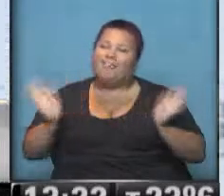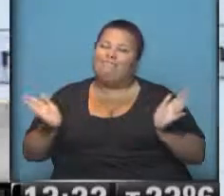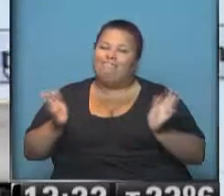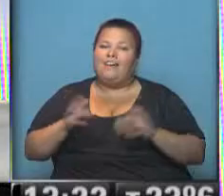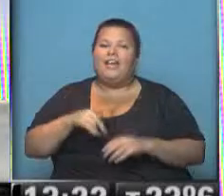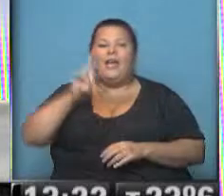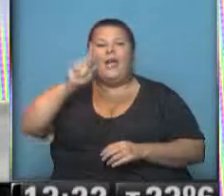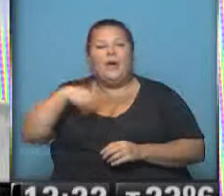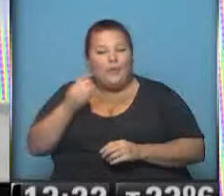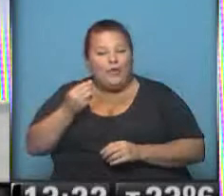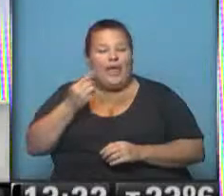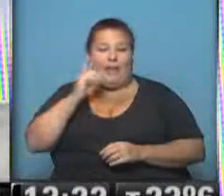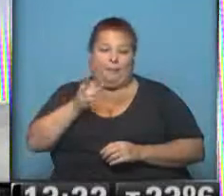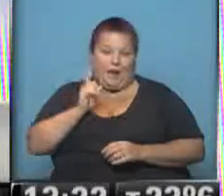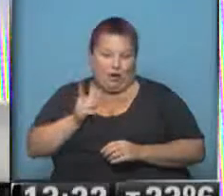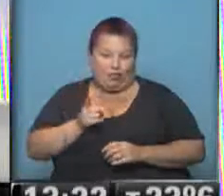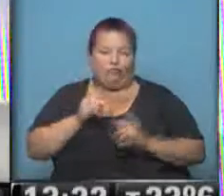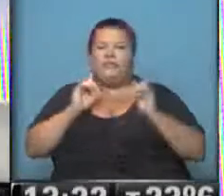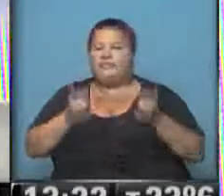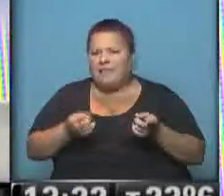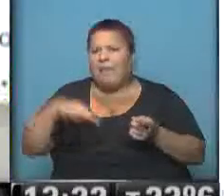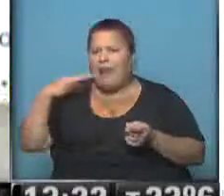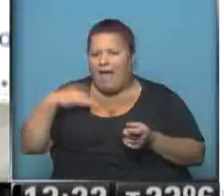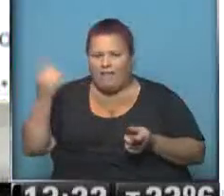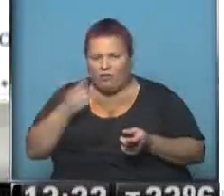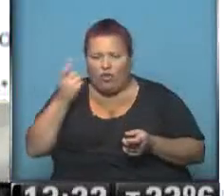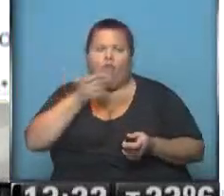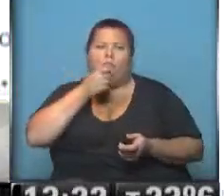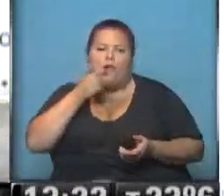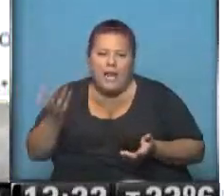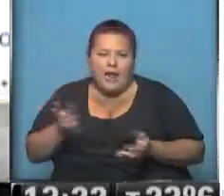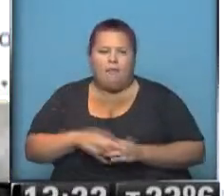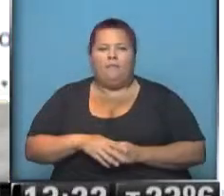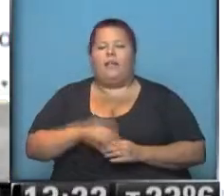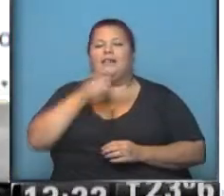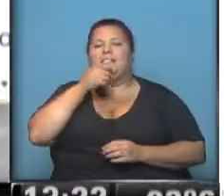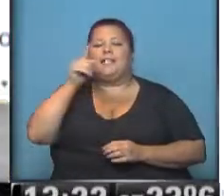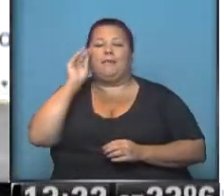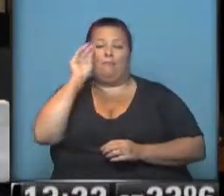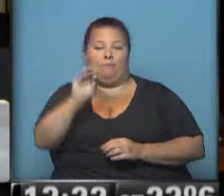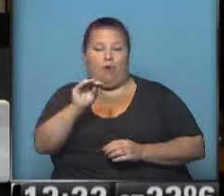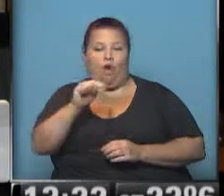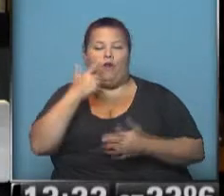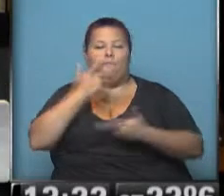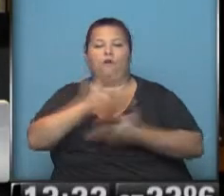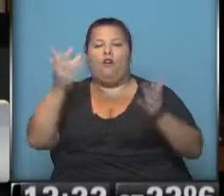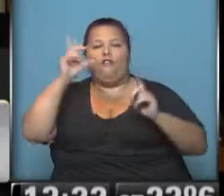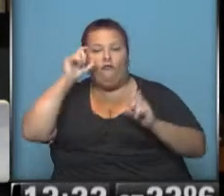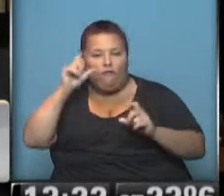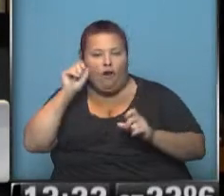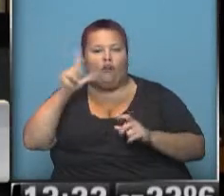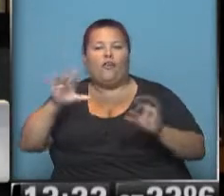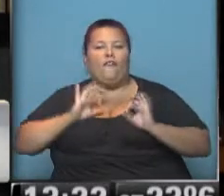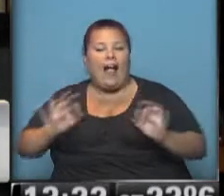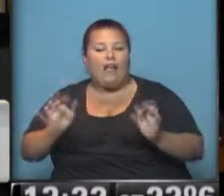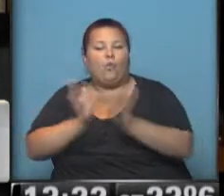generan situaciones de riesgo que también ocurren en la vida real por ejemplo si es mandan a su perfil y hacen públicas fotos de sus